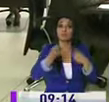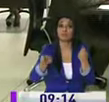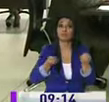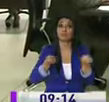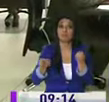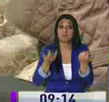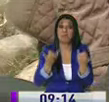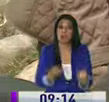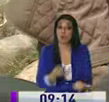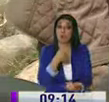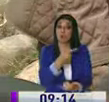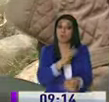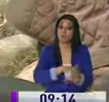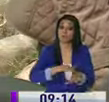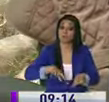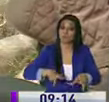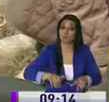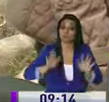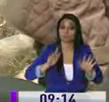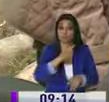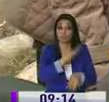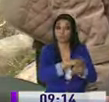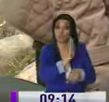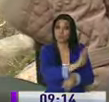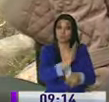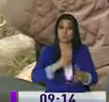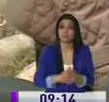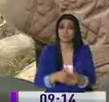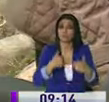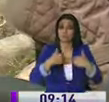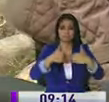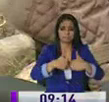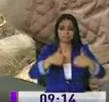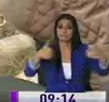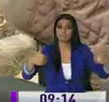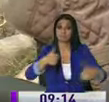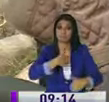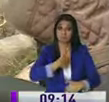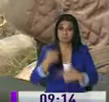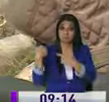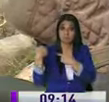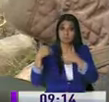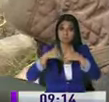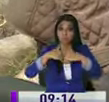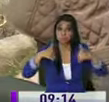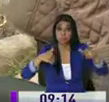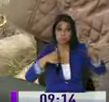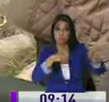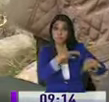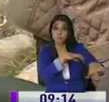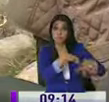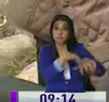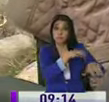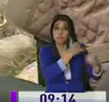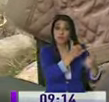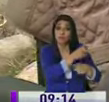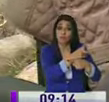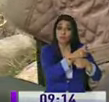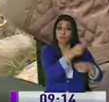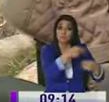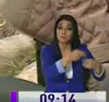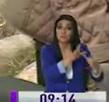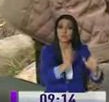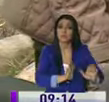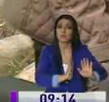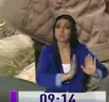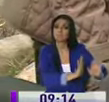cuestionadas que deslindamos completamente nuestras responsabilidades sobre las actuaciones del actual consejo de participación